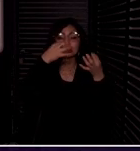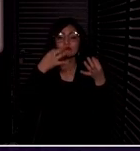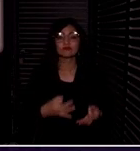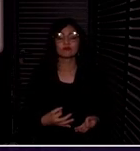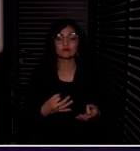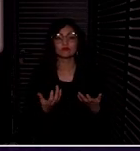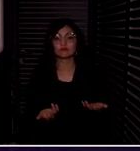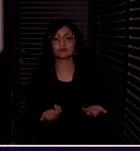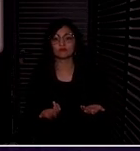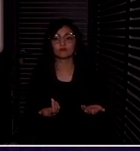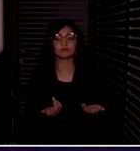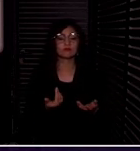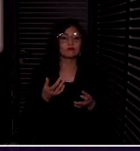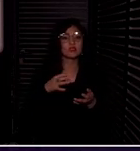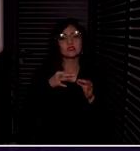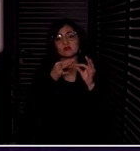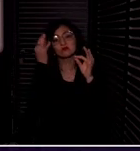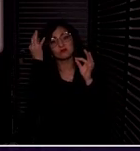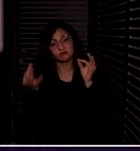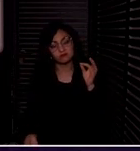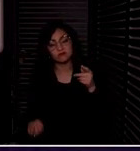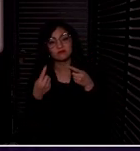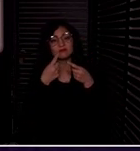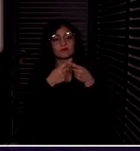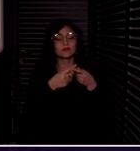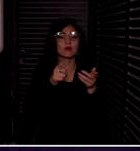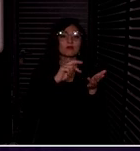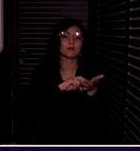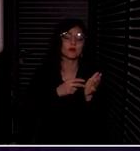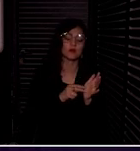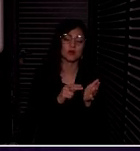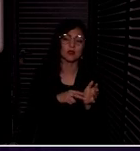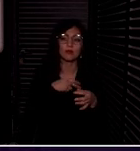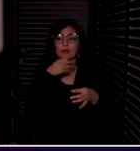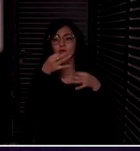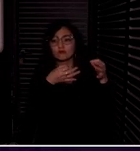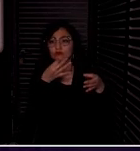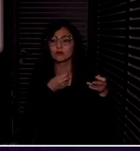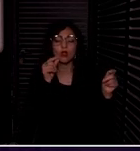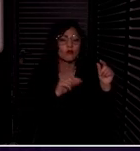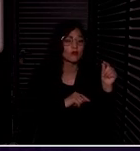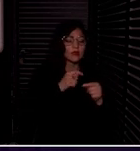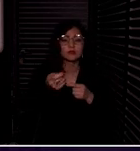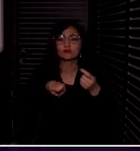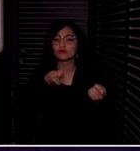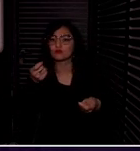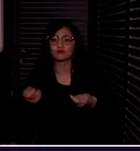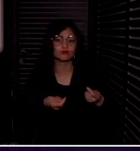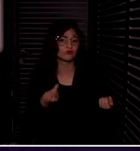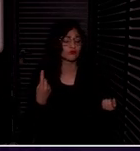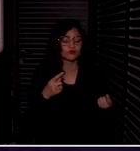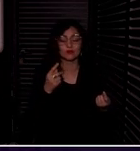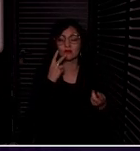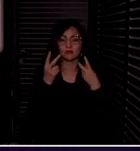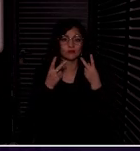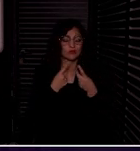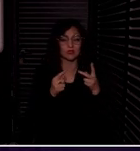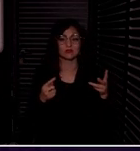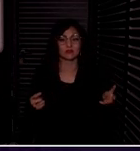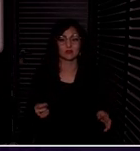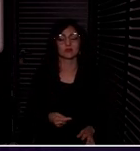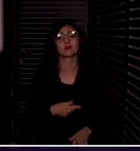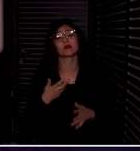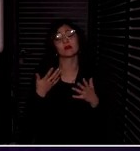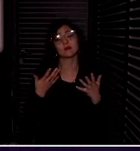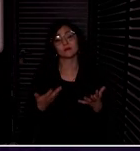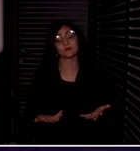hay desilustración y hay una crisis de relatos y de ofertas, de narrativas en el audiovisual. Por tanto, habría